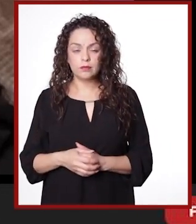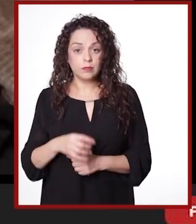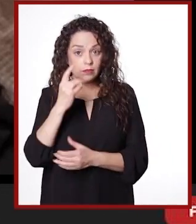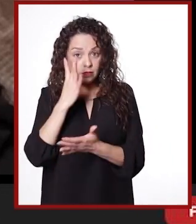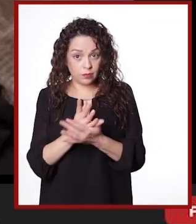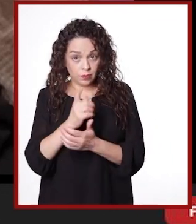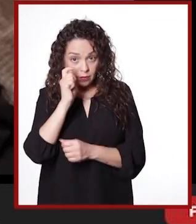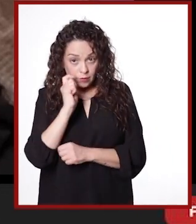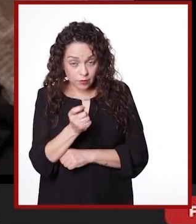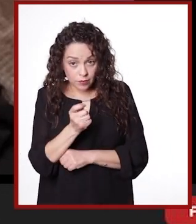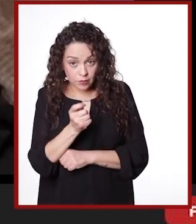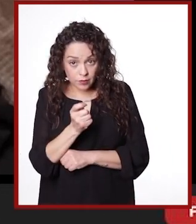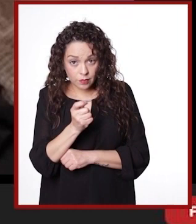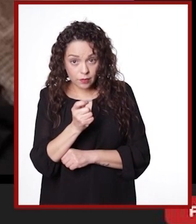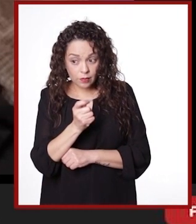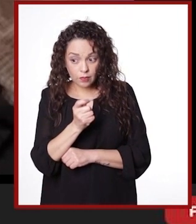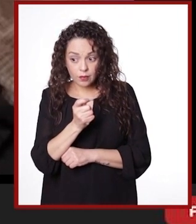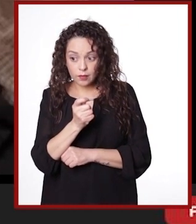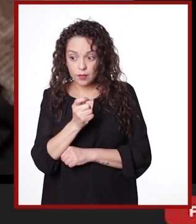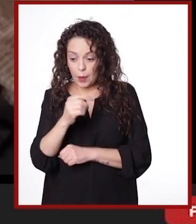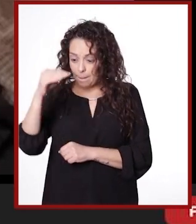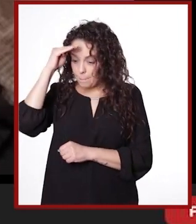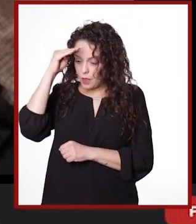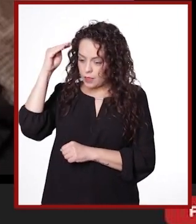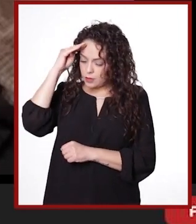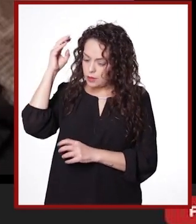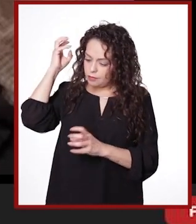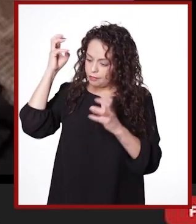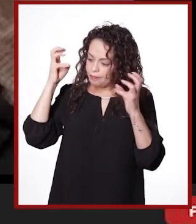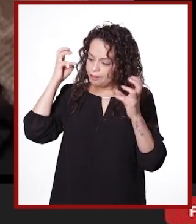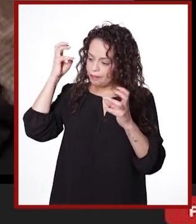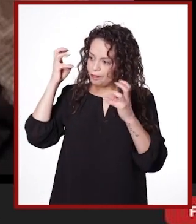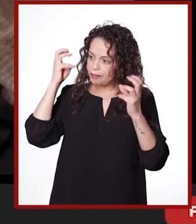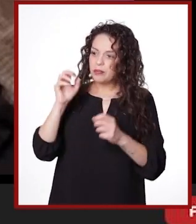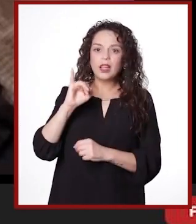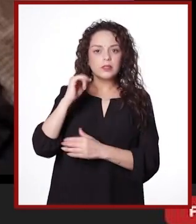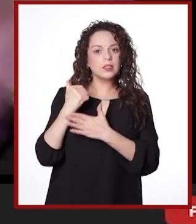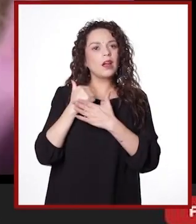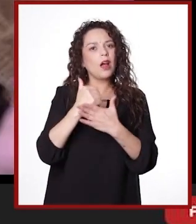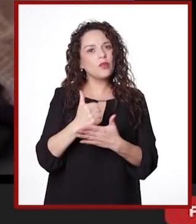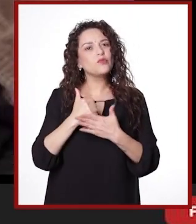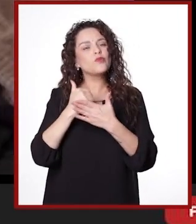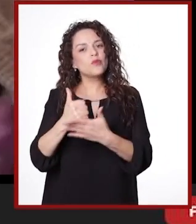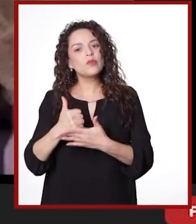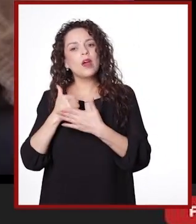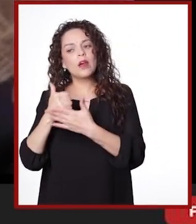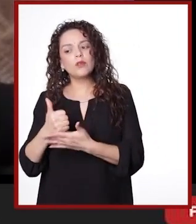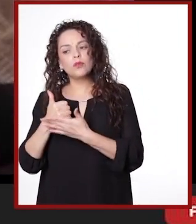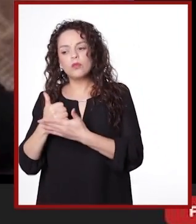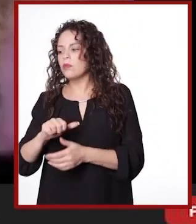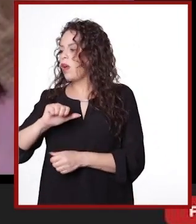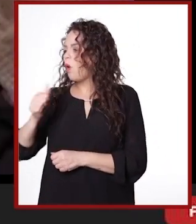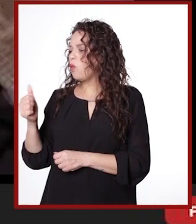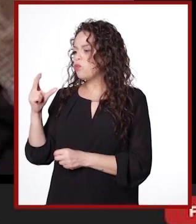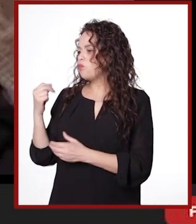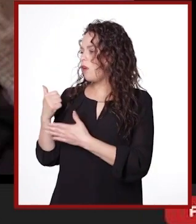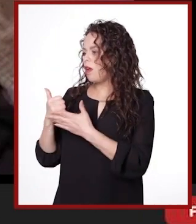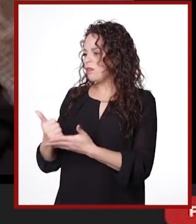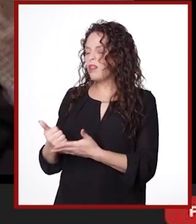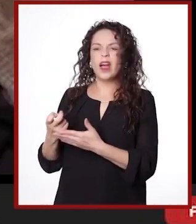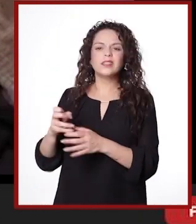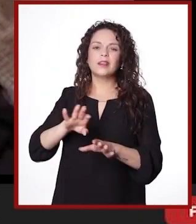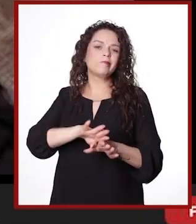estar completamente pensando qué es lo que sí está ayudando y lo que no ayuda, pues minimizarlo,